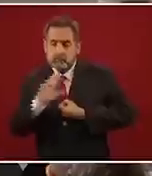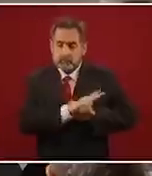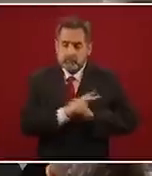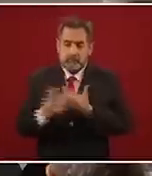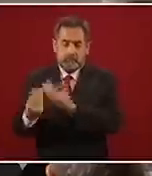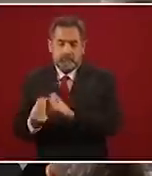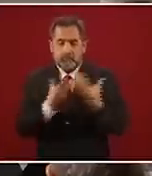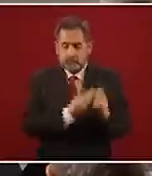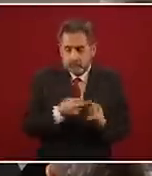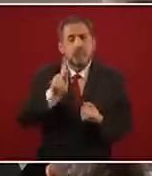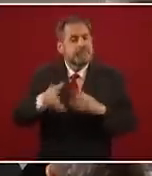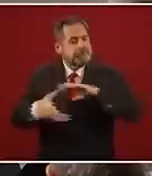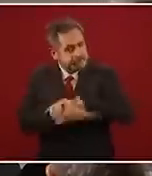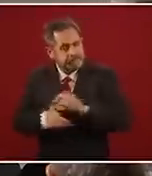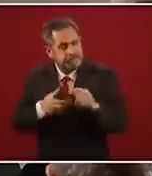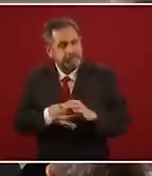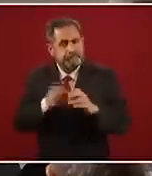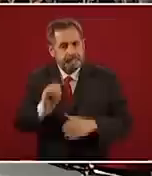los acuerdos de coordinación.